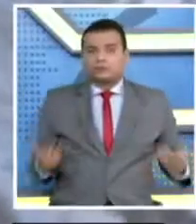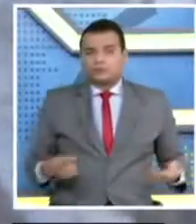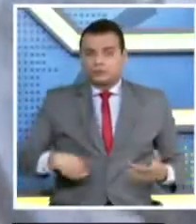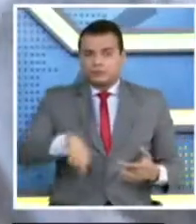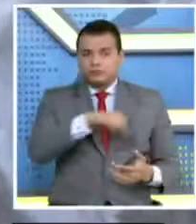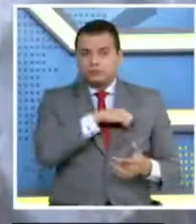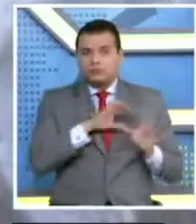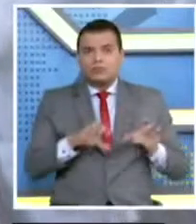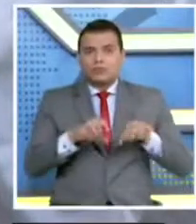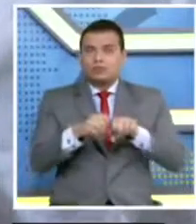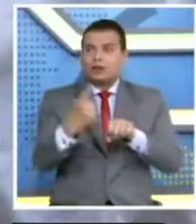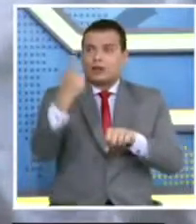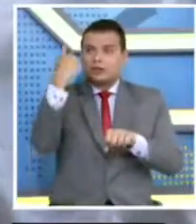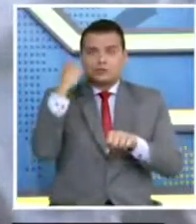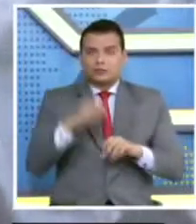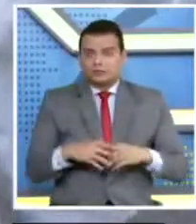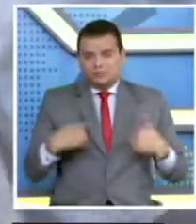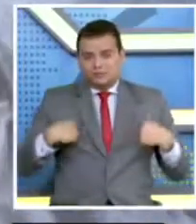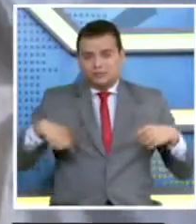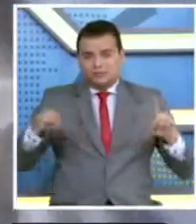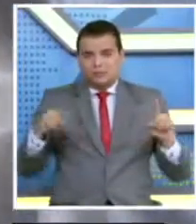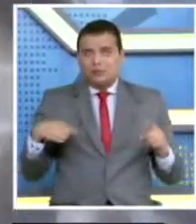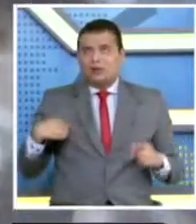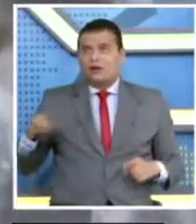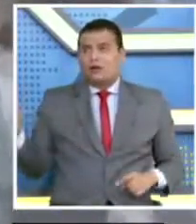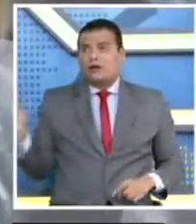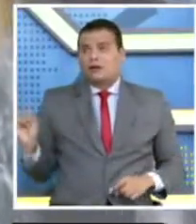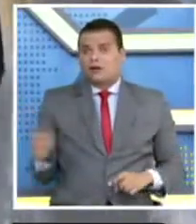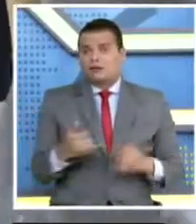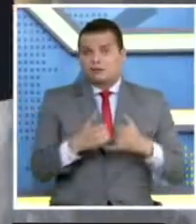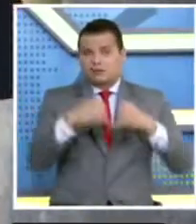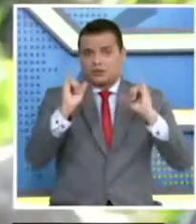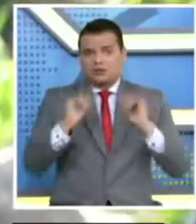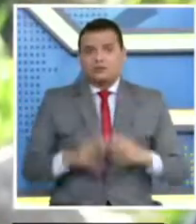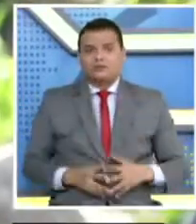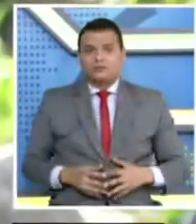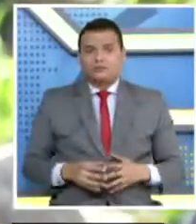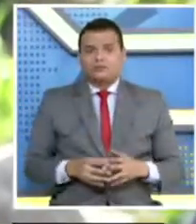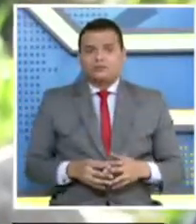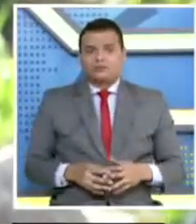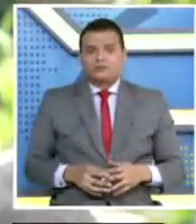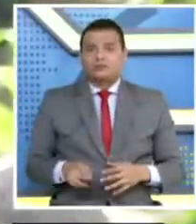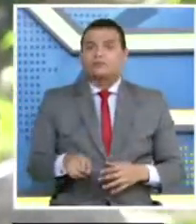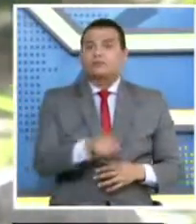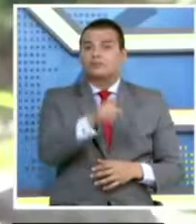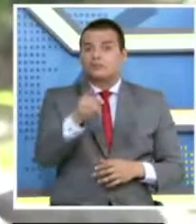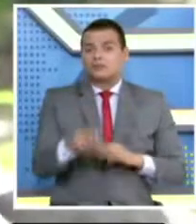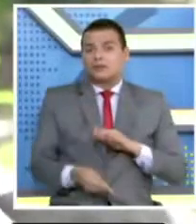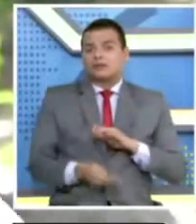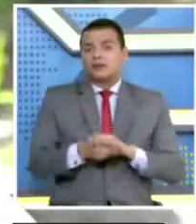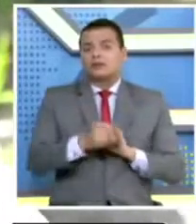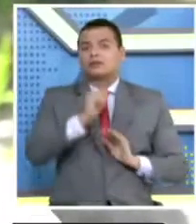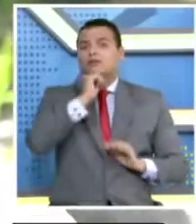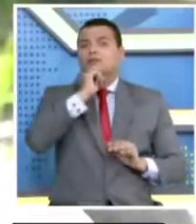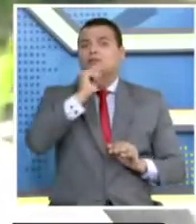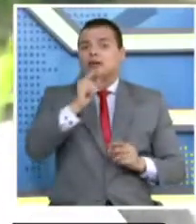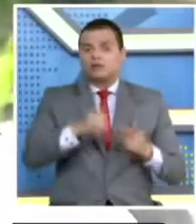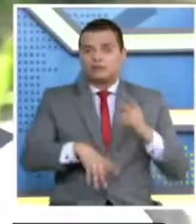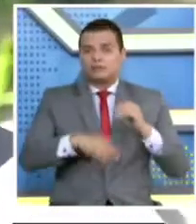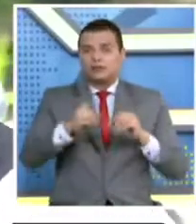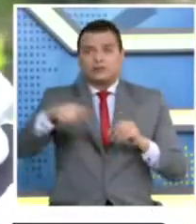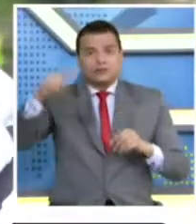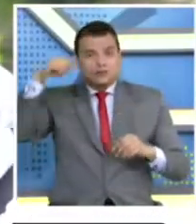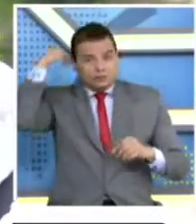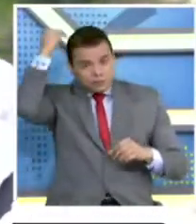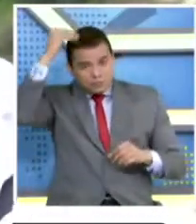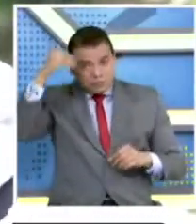que llegamos ni ayer ni antier. Creo que aquí hay un nivel de corrupción muy alto, hay un nivel también de desconocimiento